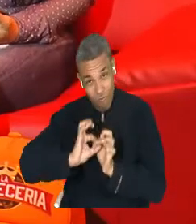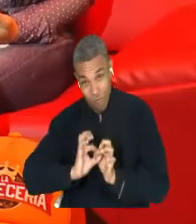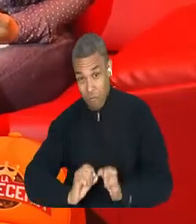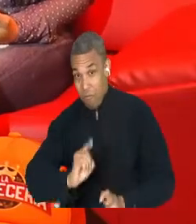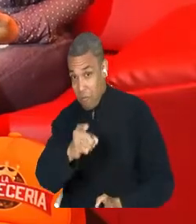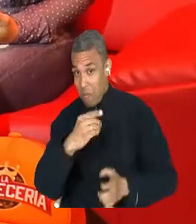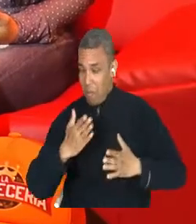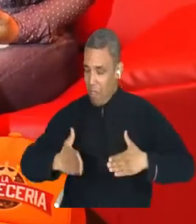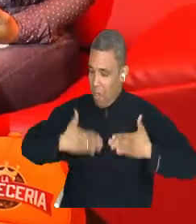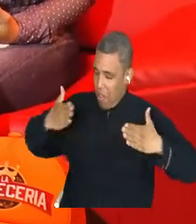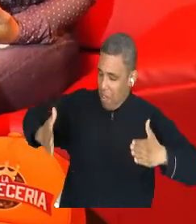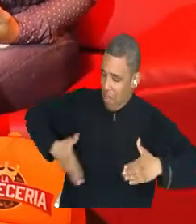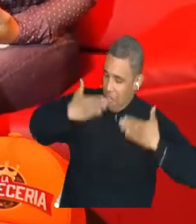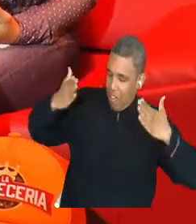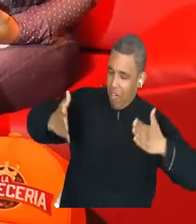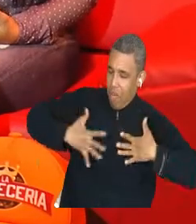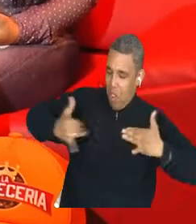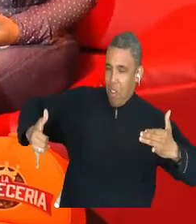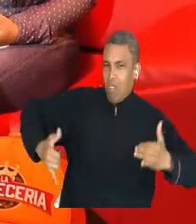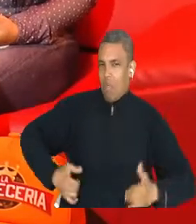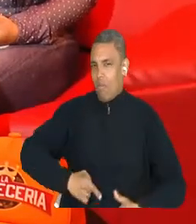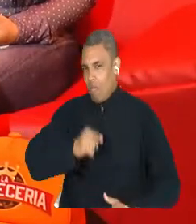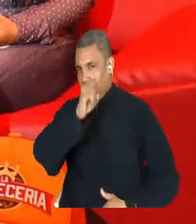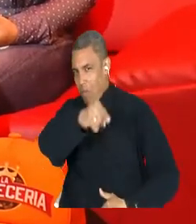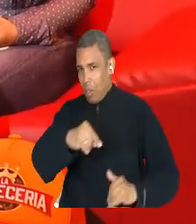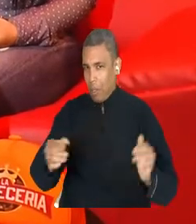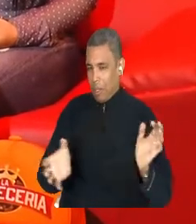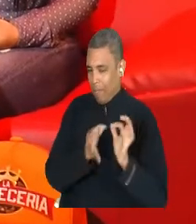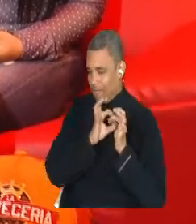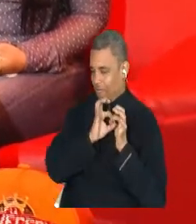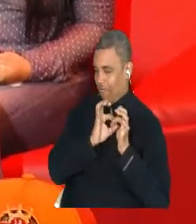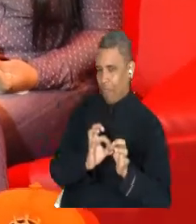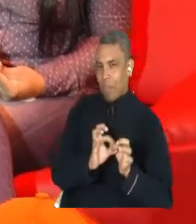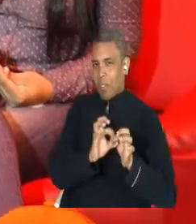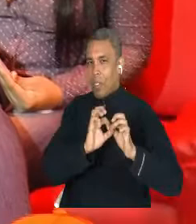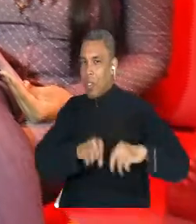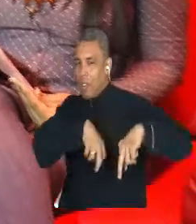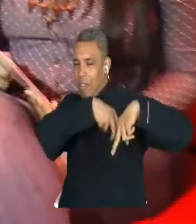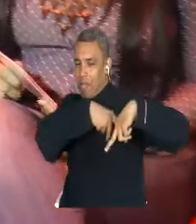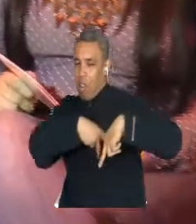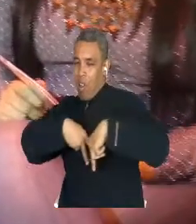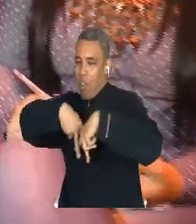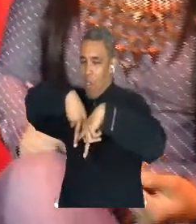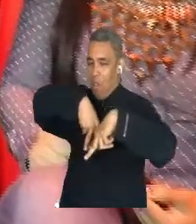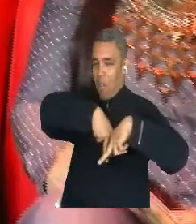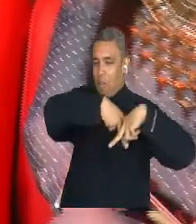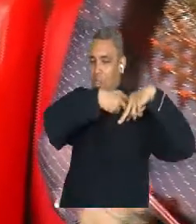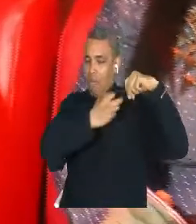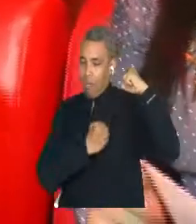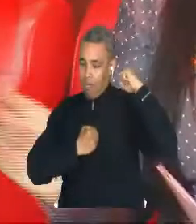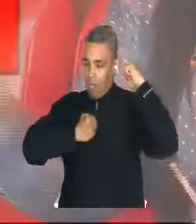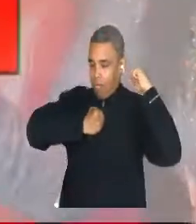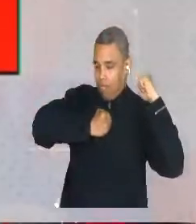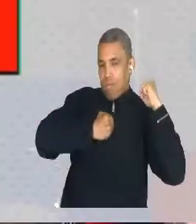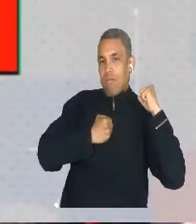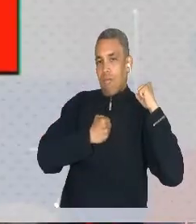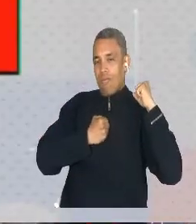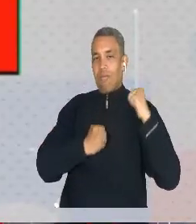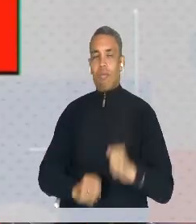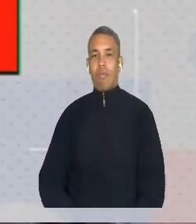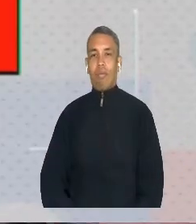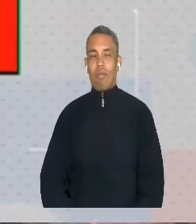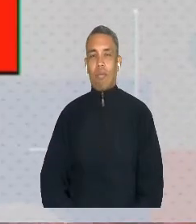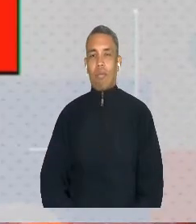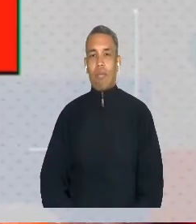soy capaz de todo corazón. Tengo ganas de bailar contigo, contigo mi amor. Bueno, ahí